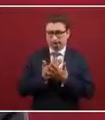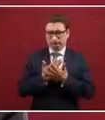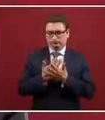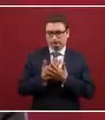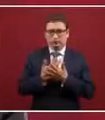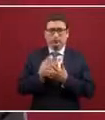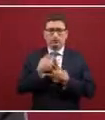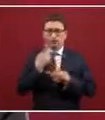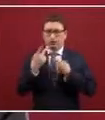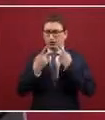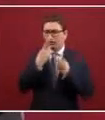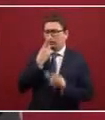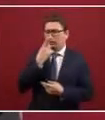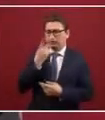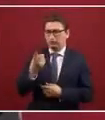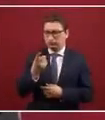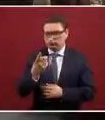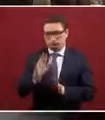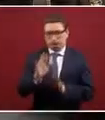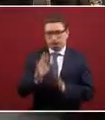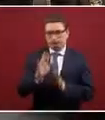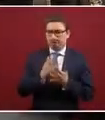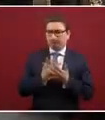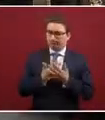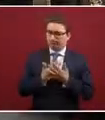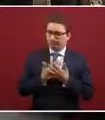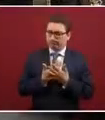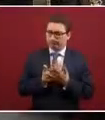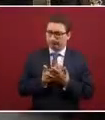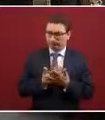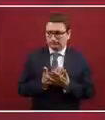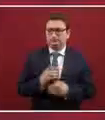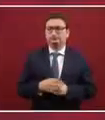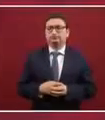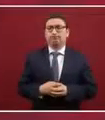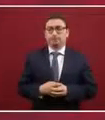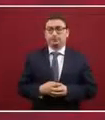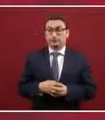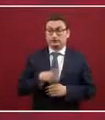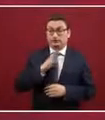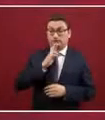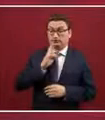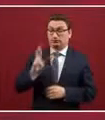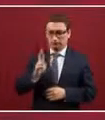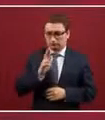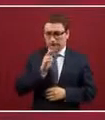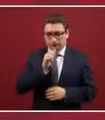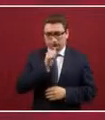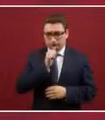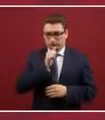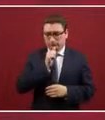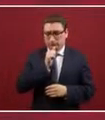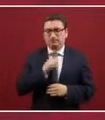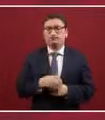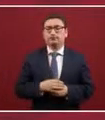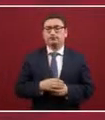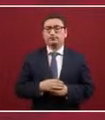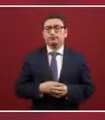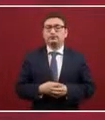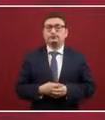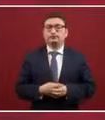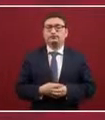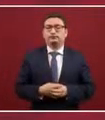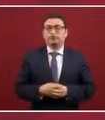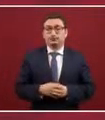hablar de una posible respuesta en el caso de que